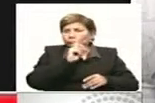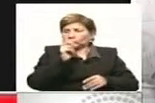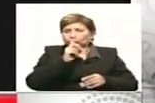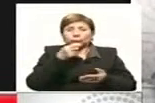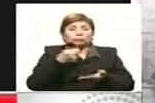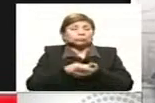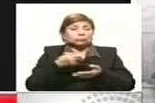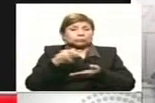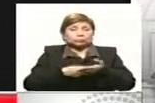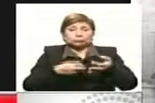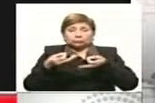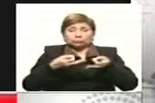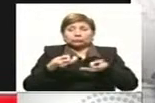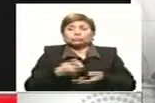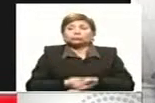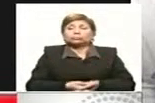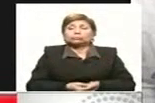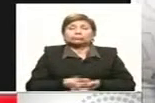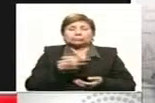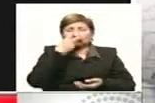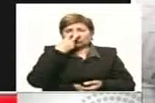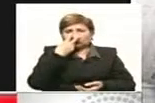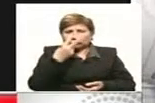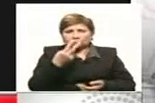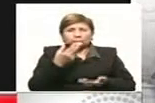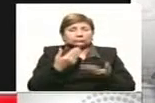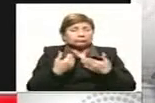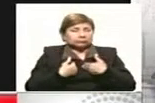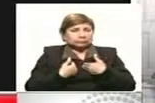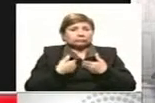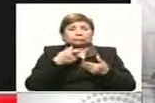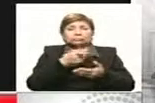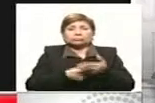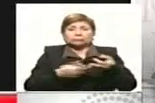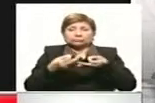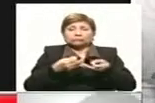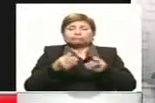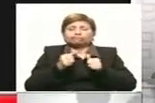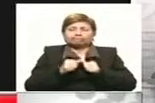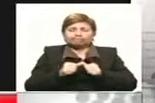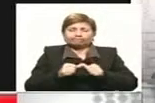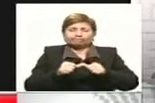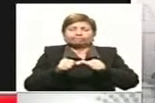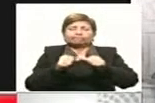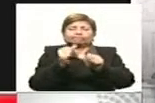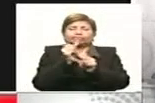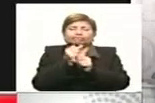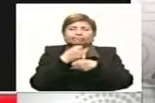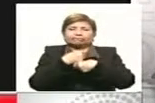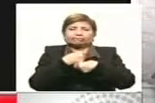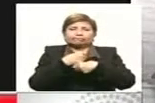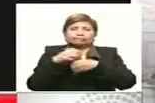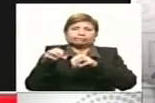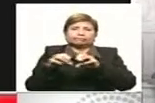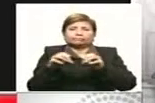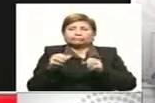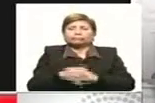de estos proyectos. Así que esa claridad la tenemos que tener todos para que continuemos con las obras en ejecución.